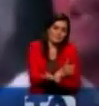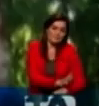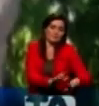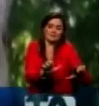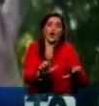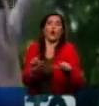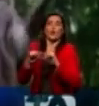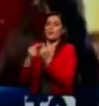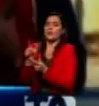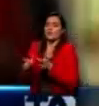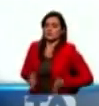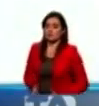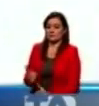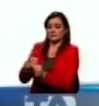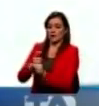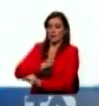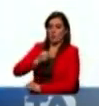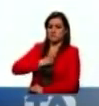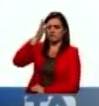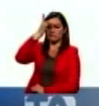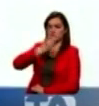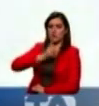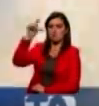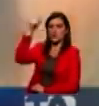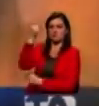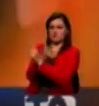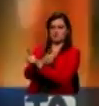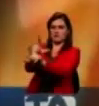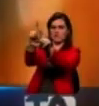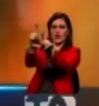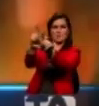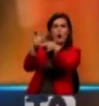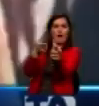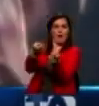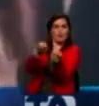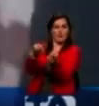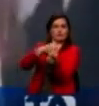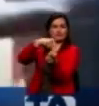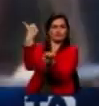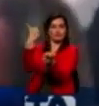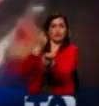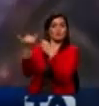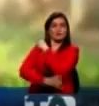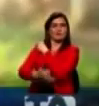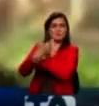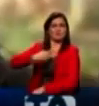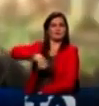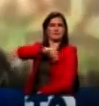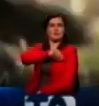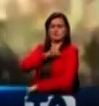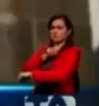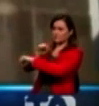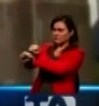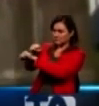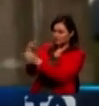de criollos quiteños manifestó su decisión de constituir un gobierno soberano, hecho que marcó la ruta hacia la liberación de la corona española en el Ecuador